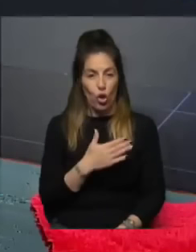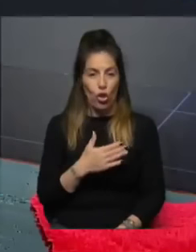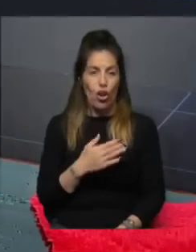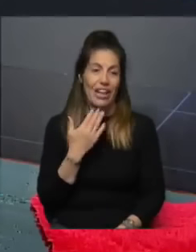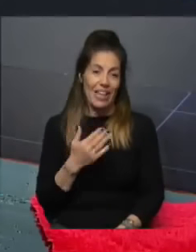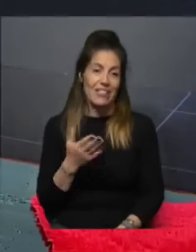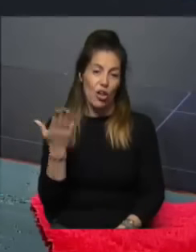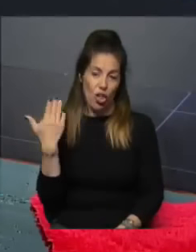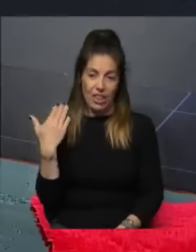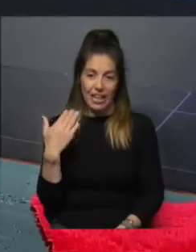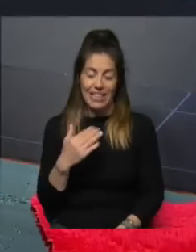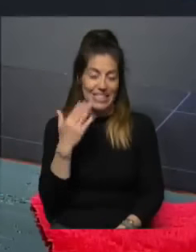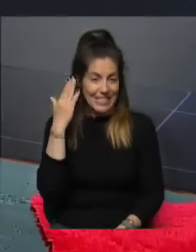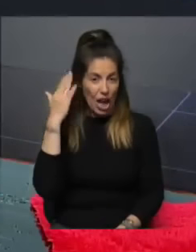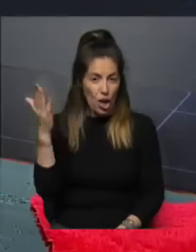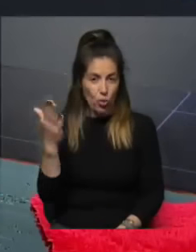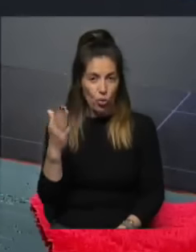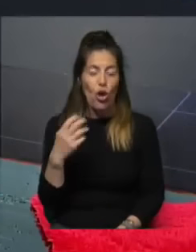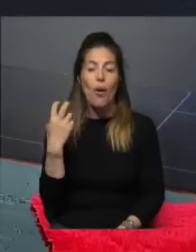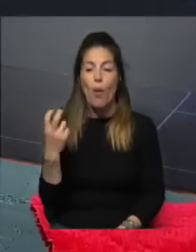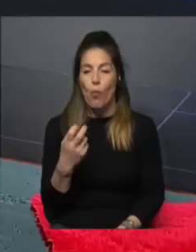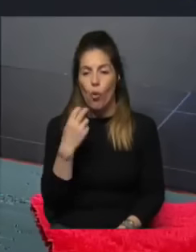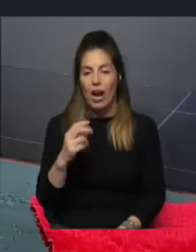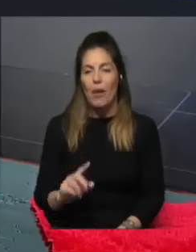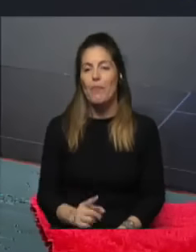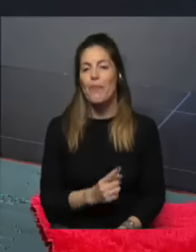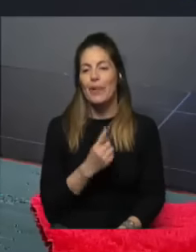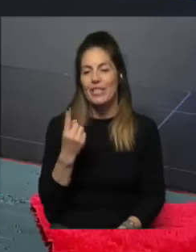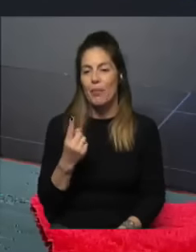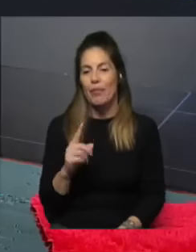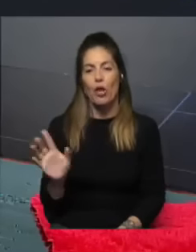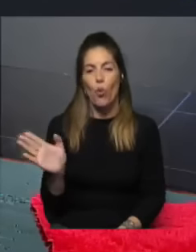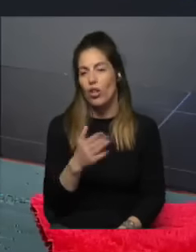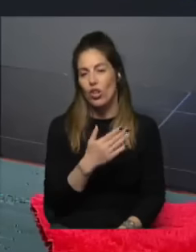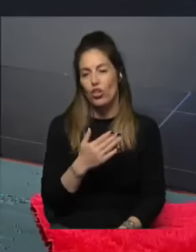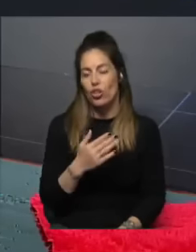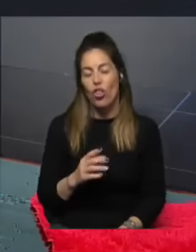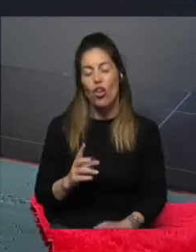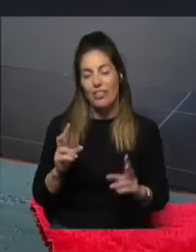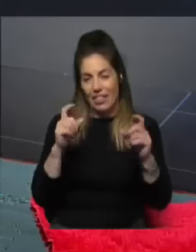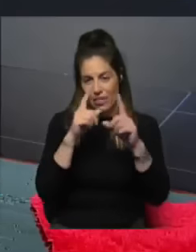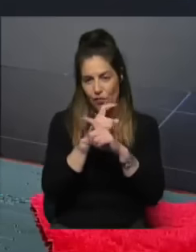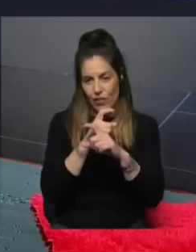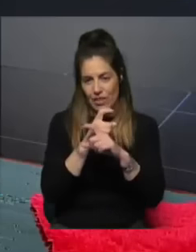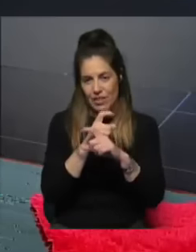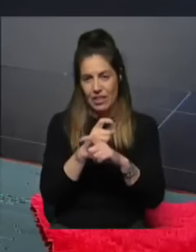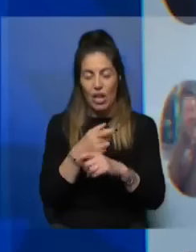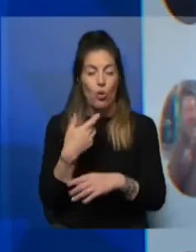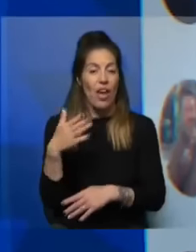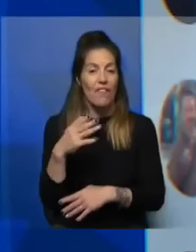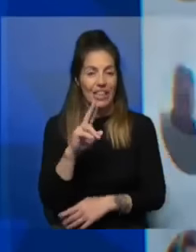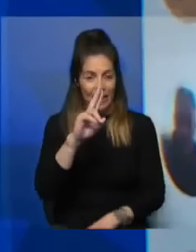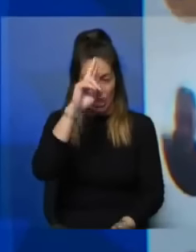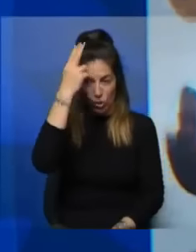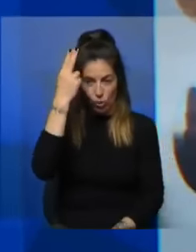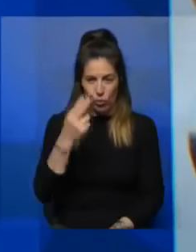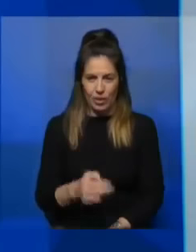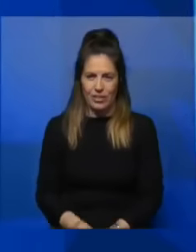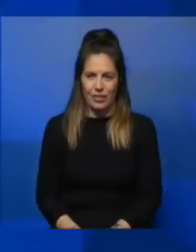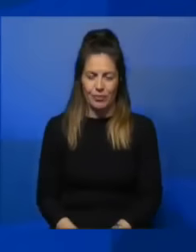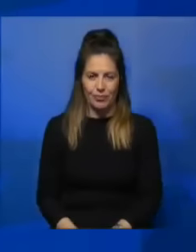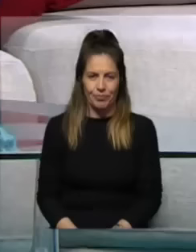antes. Saludos, solo podemos intentar principalmente cuando todo es tan cuesta arriba. Y una banderita uruguaya que Flor me enseñó a